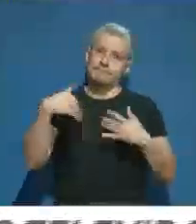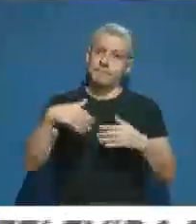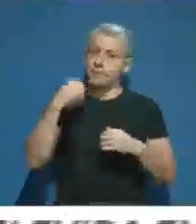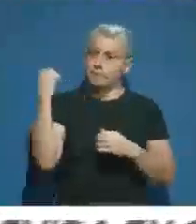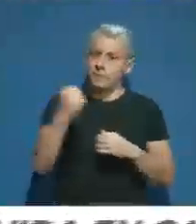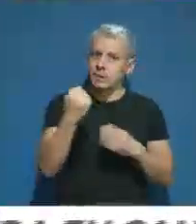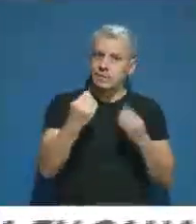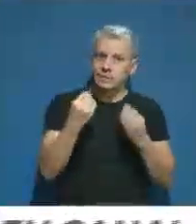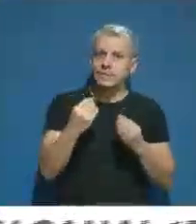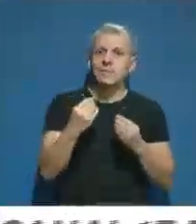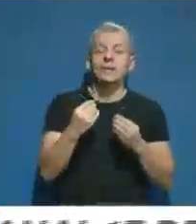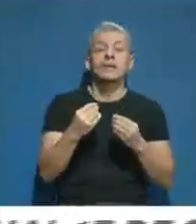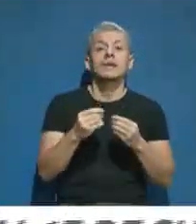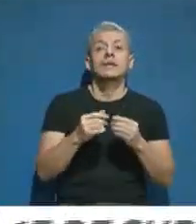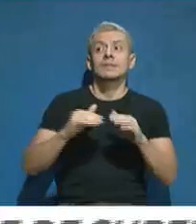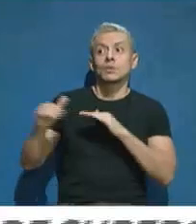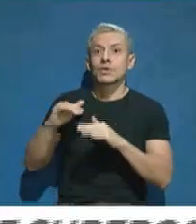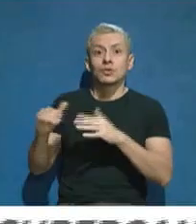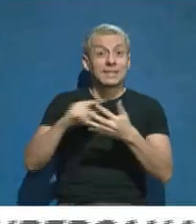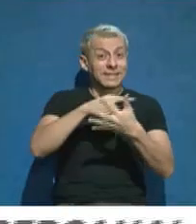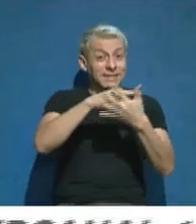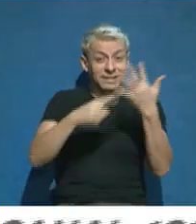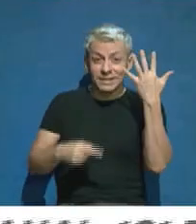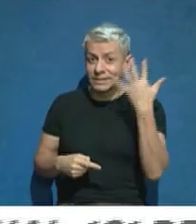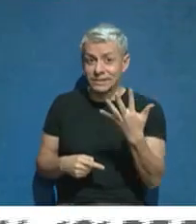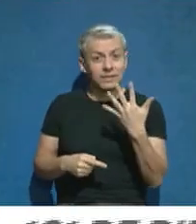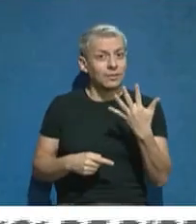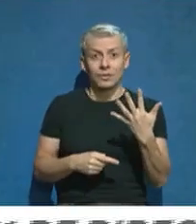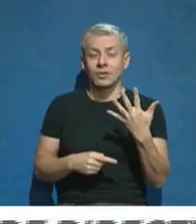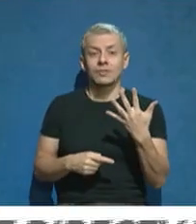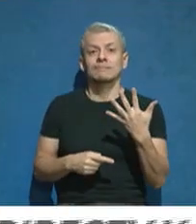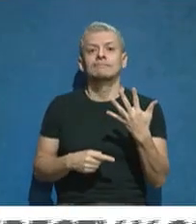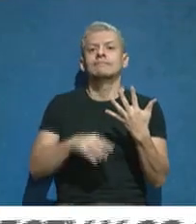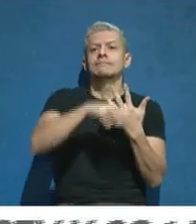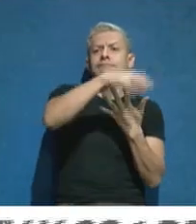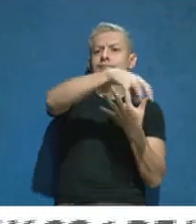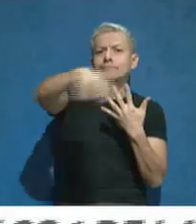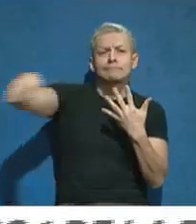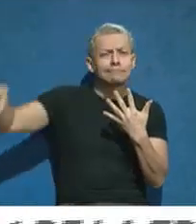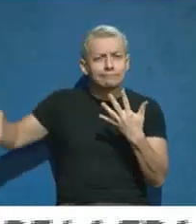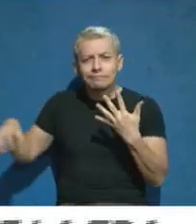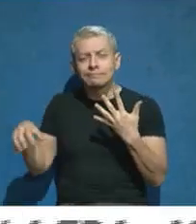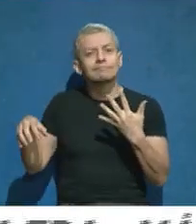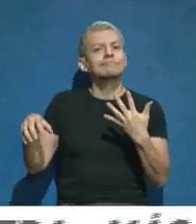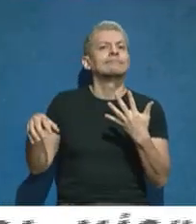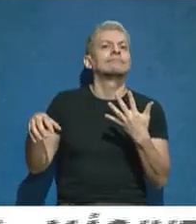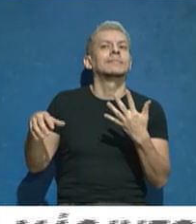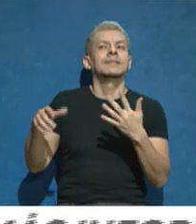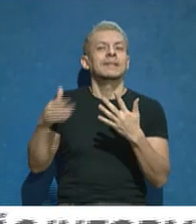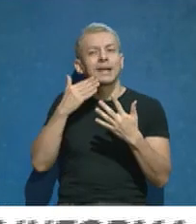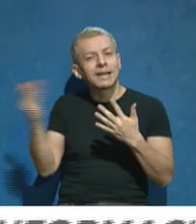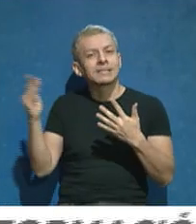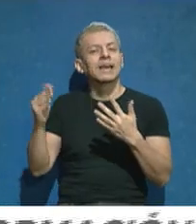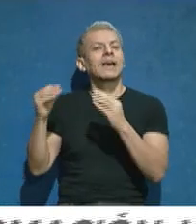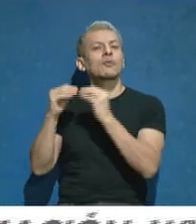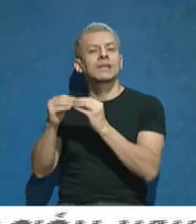cuenta, porque a estos 5 hechos que nosotros hemos marcado en un mapa, en base al trabajo que hicieron los colegas de Diario El Sol,